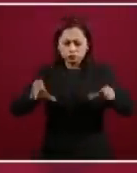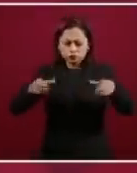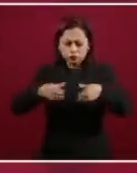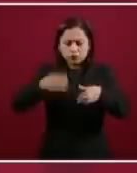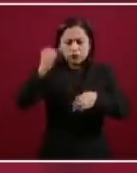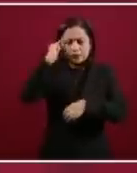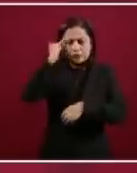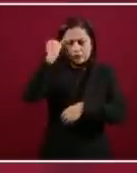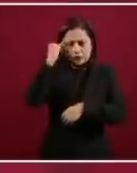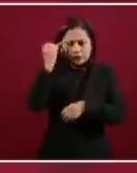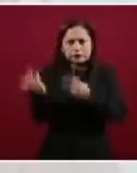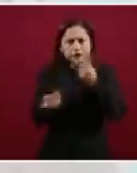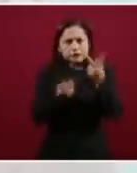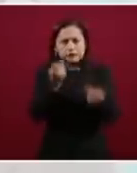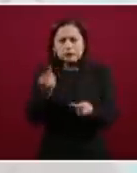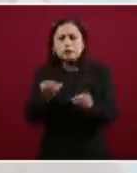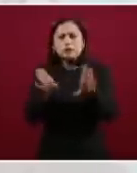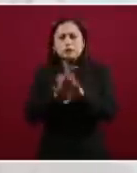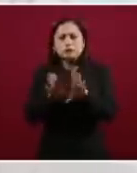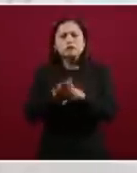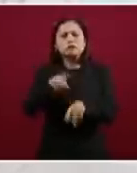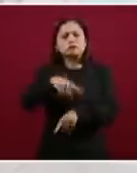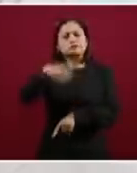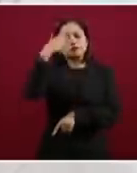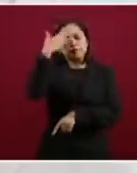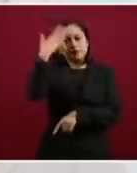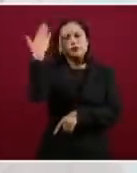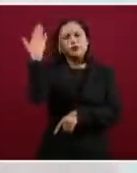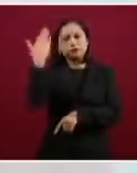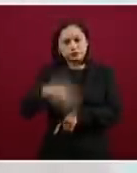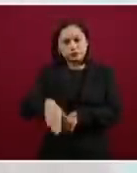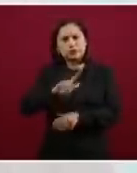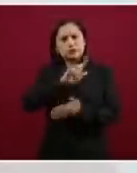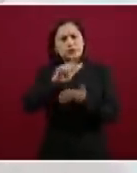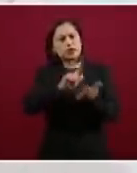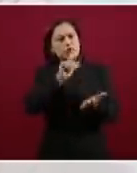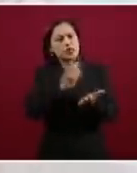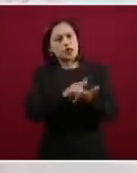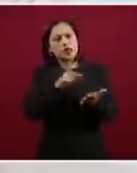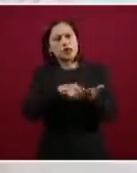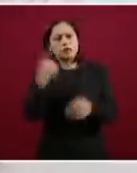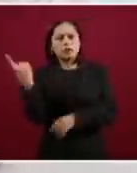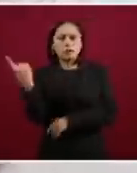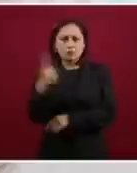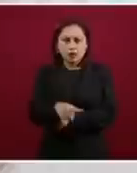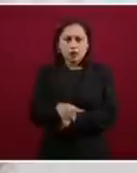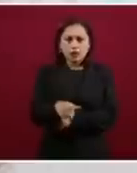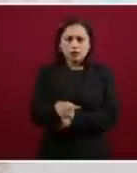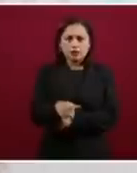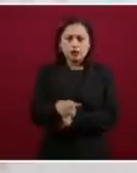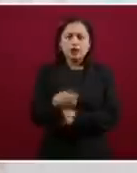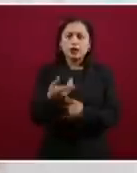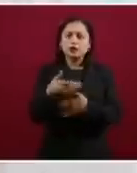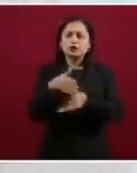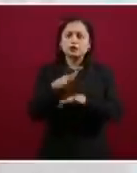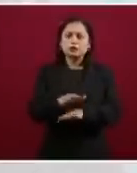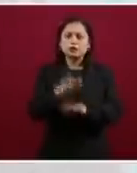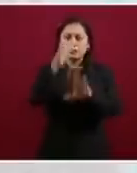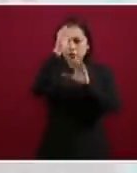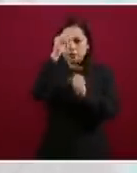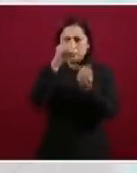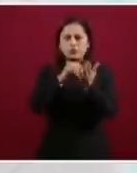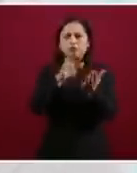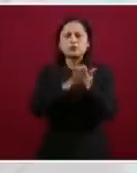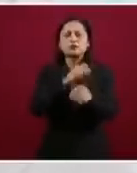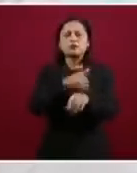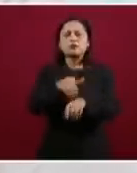que como ustedes saben, esto así está establecido en las leyes, particularmente en el convenio 169